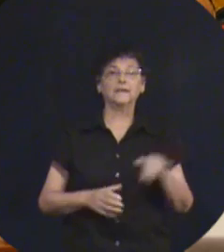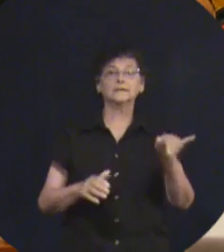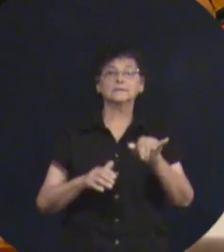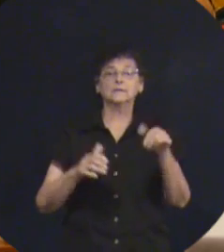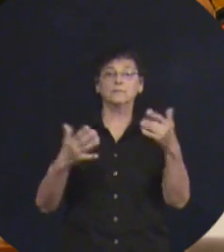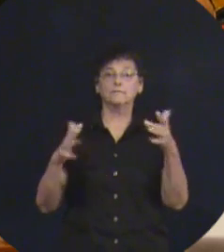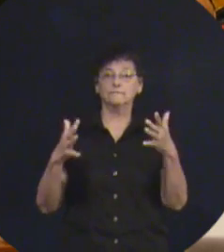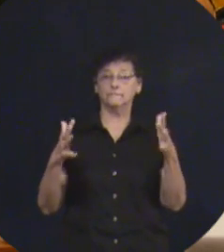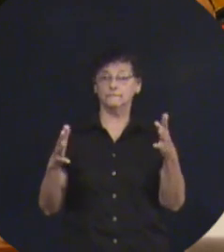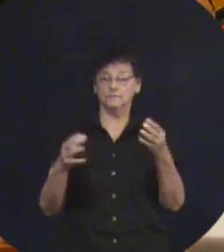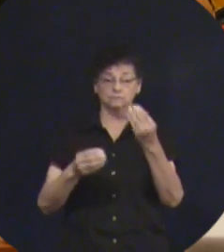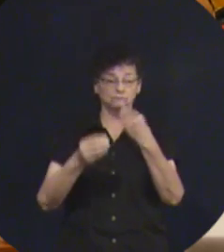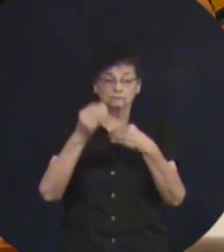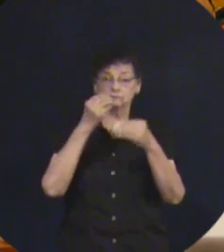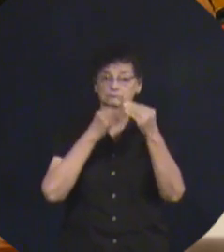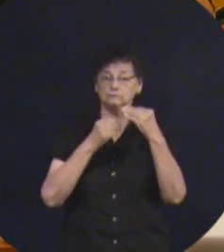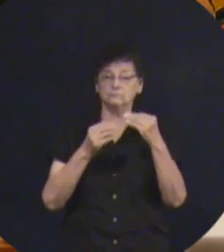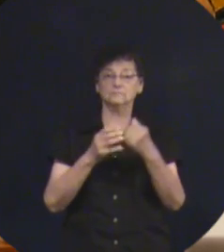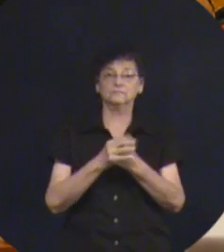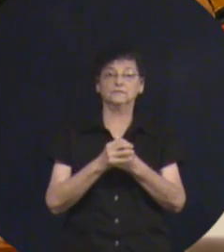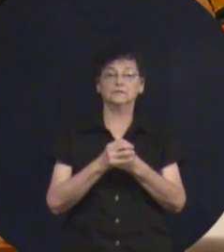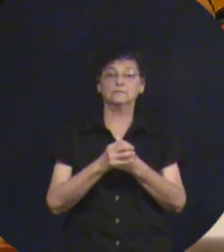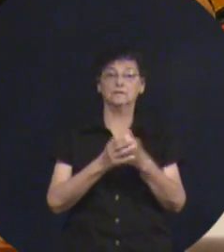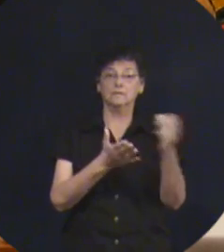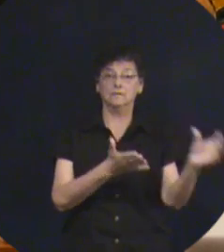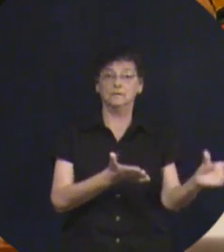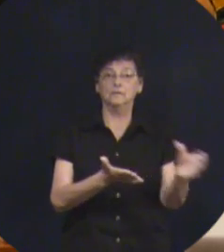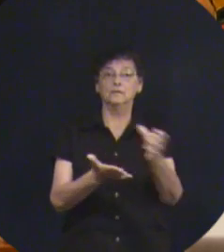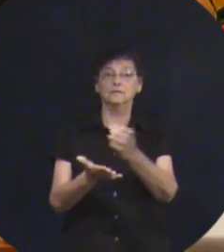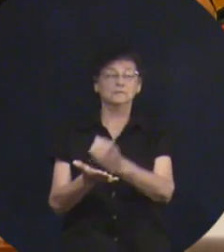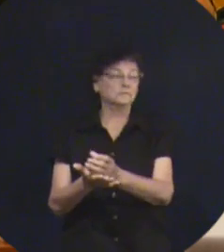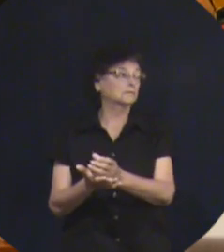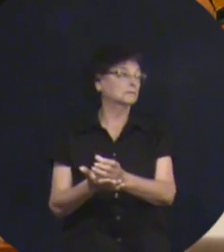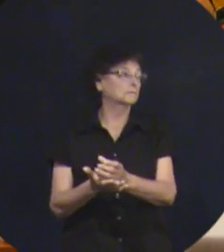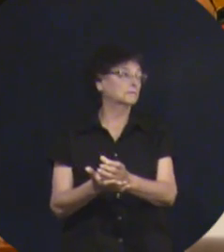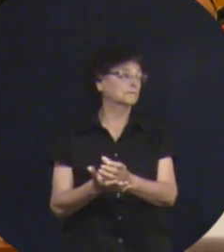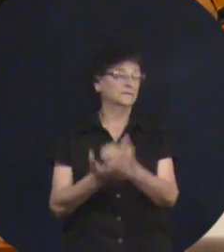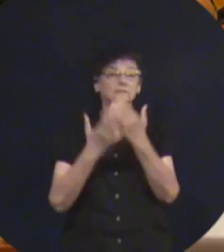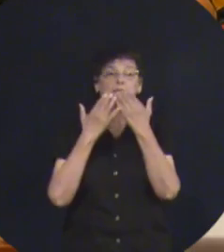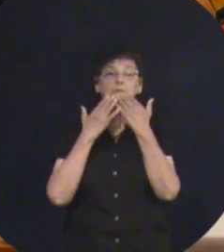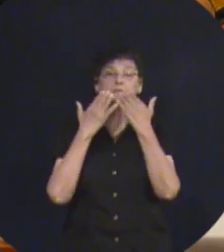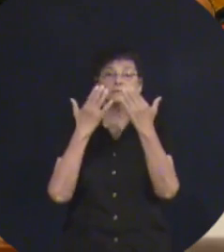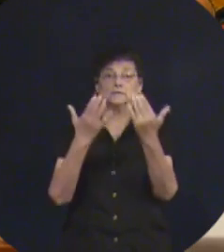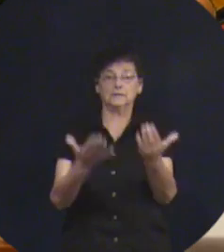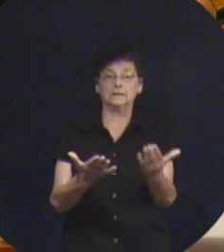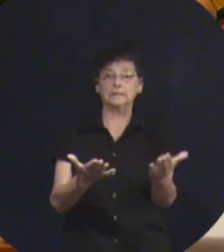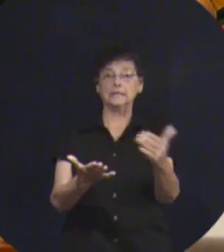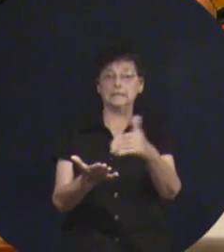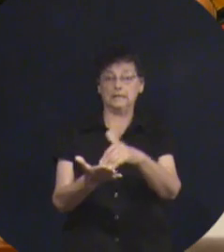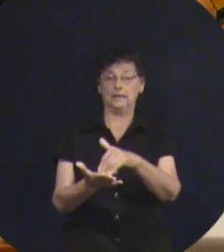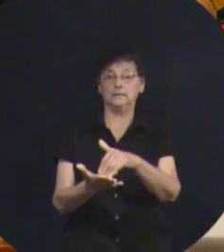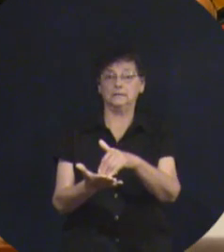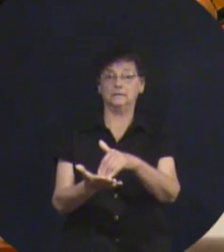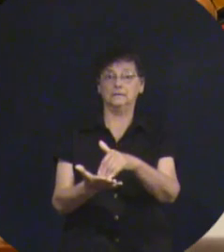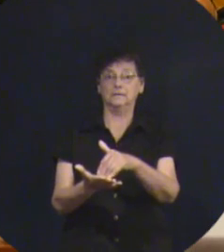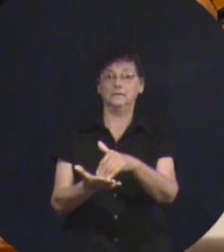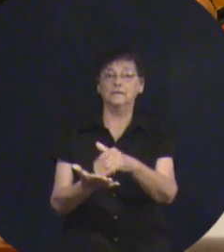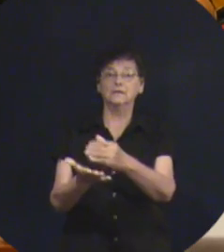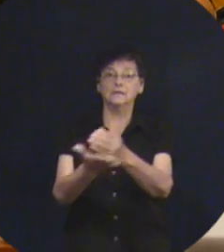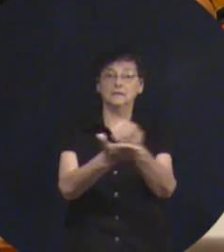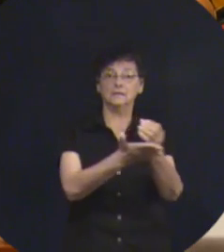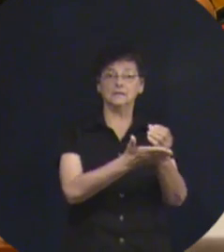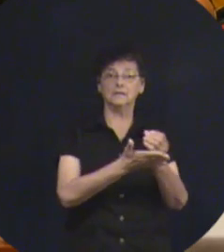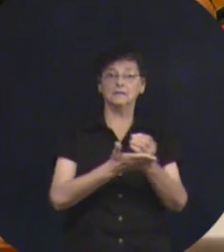Del mismo modo, acabada la cena, tomó el cáliz y, dándote gracias de nuevo, lo